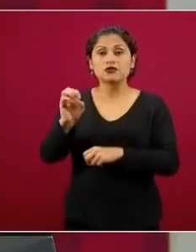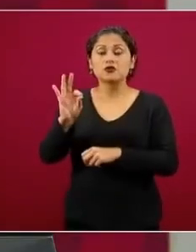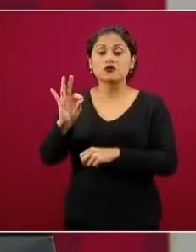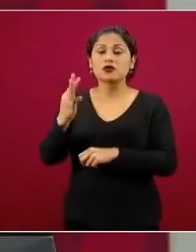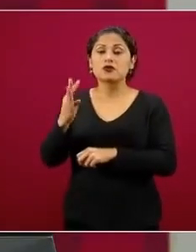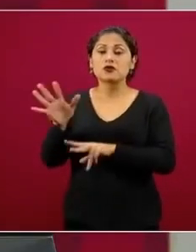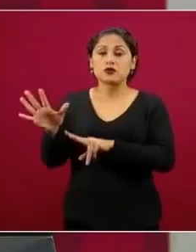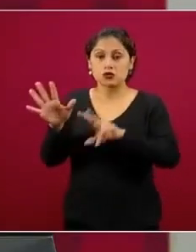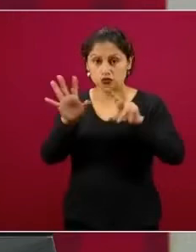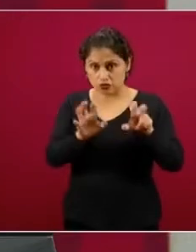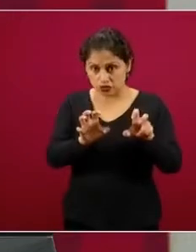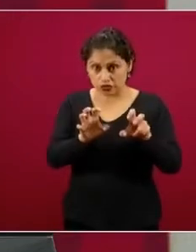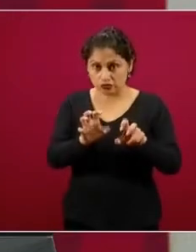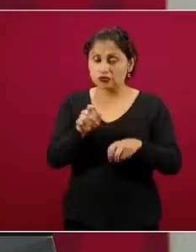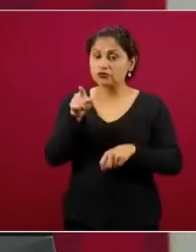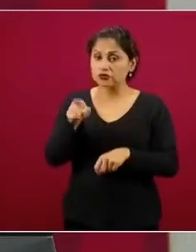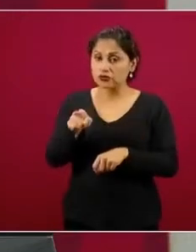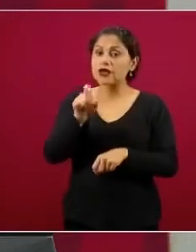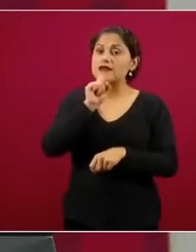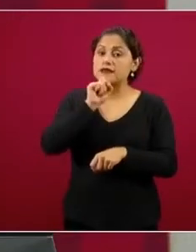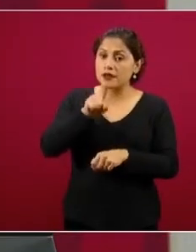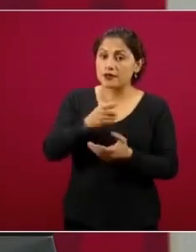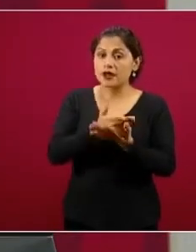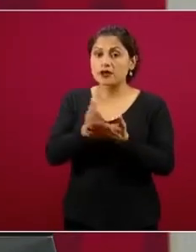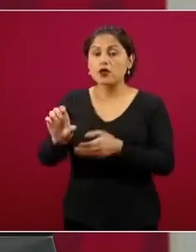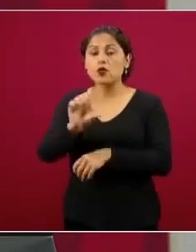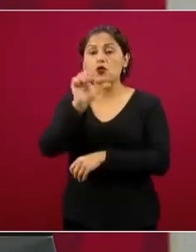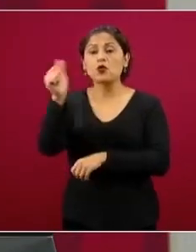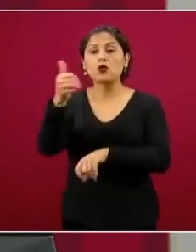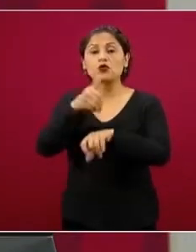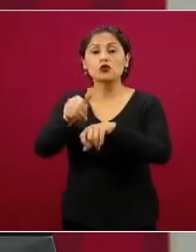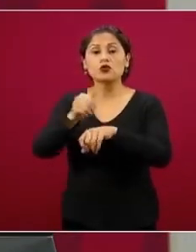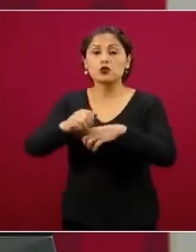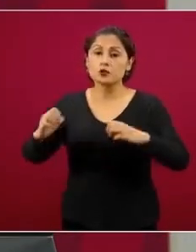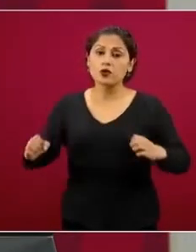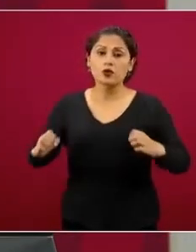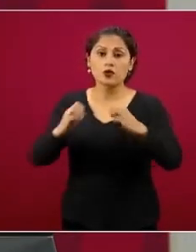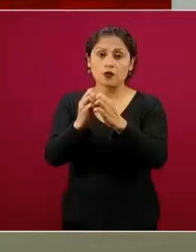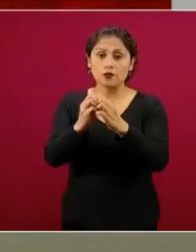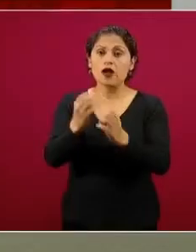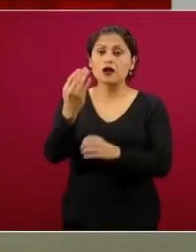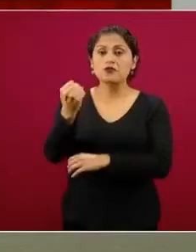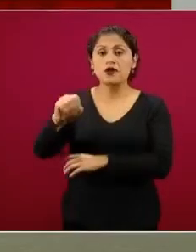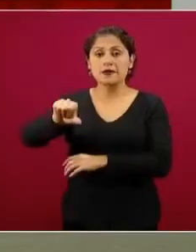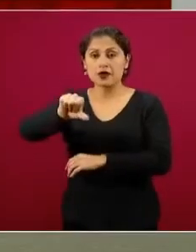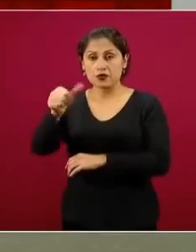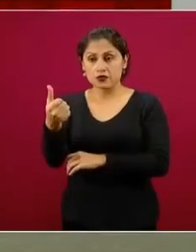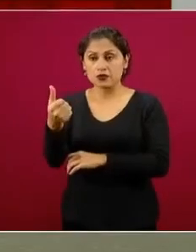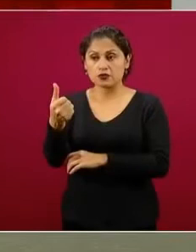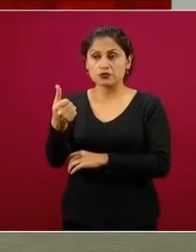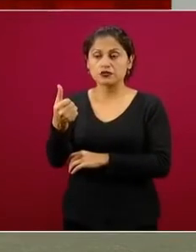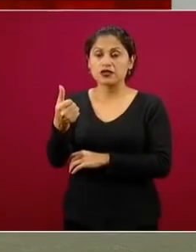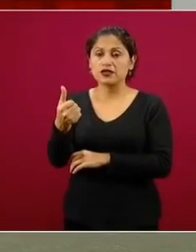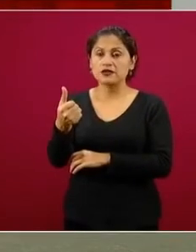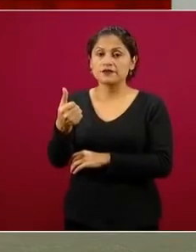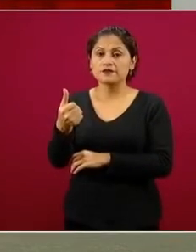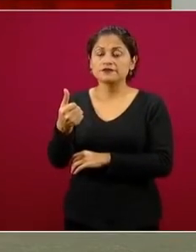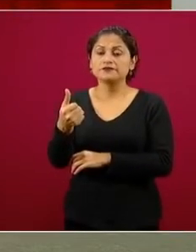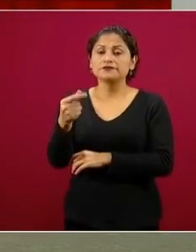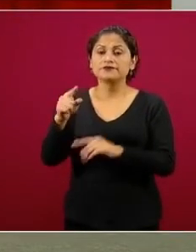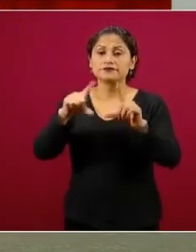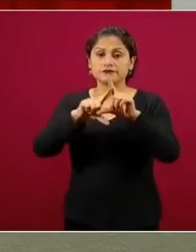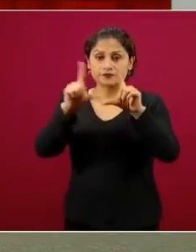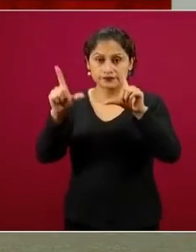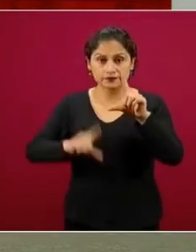800-0044-800, no olviden que está el número de emergencias 911 en toda la República, en todo el país.